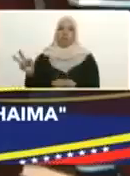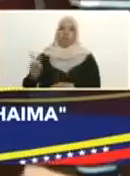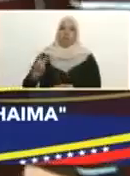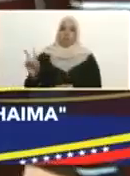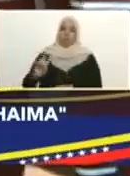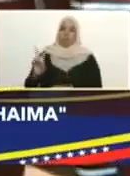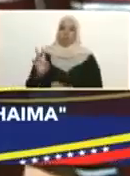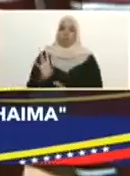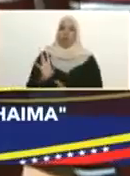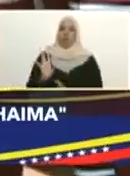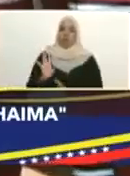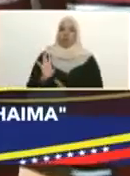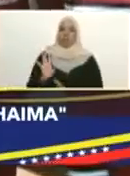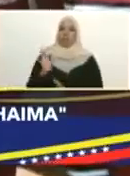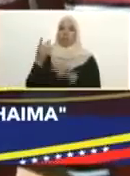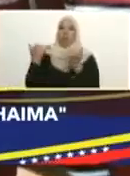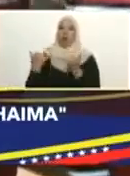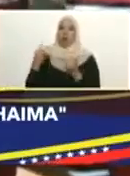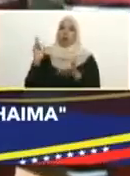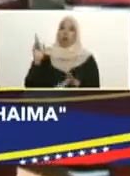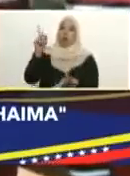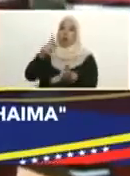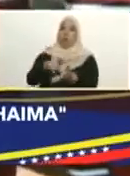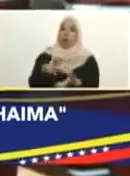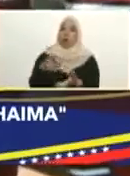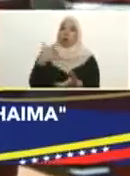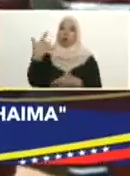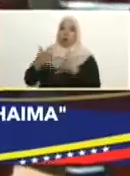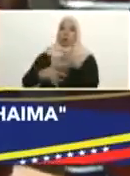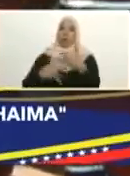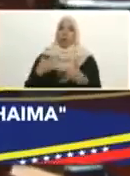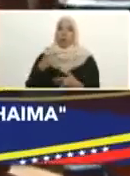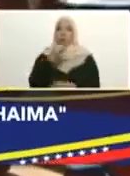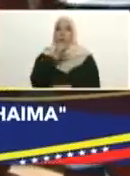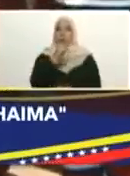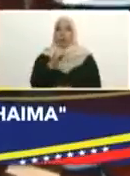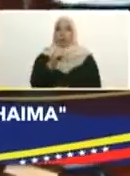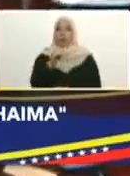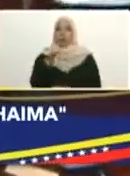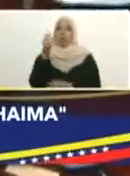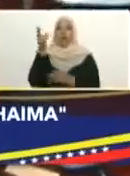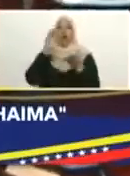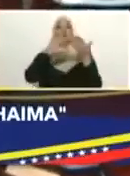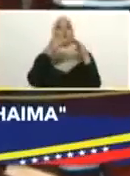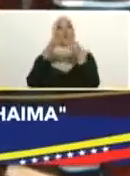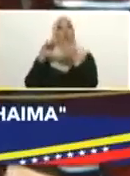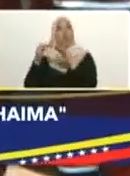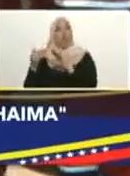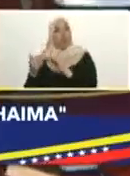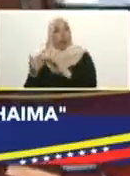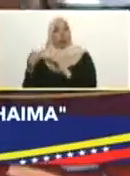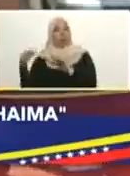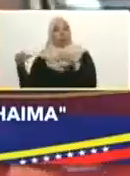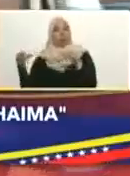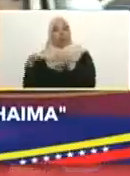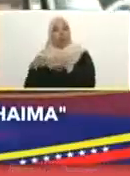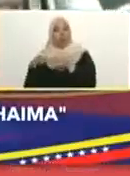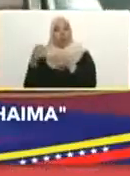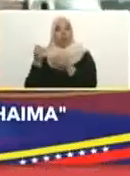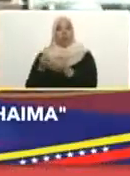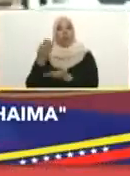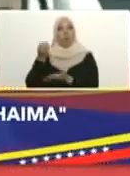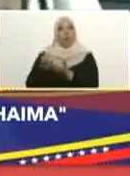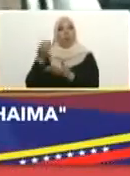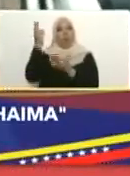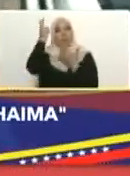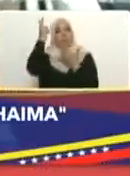hemos venido precisamente a la Macoya Cacique Chaima. Aquí estamos en el espíritu del Cacique